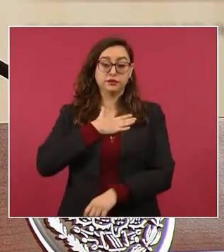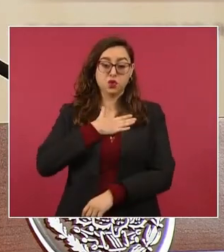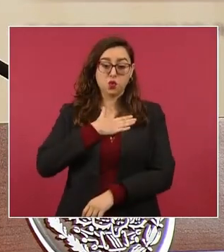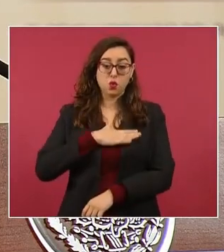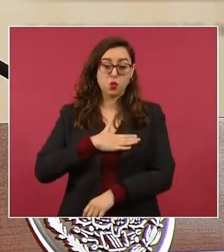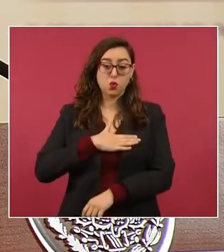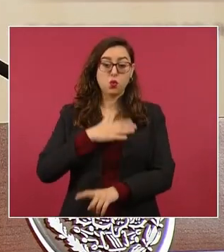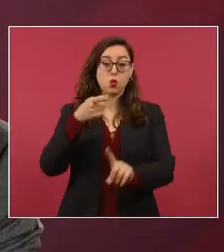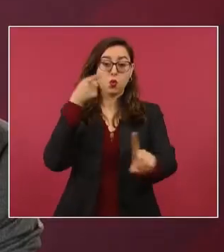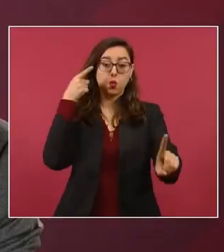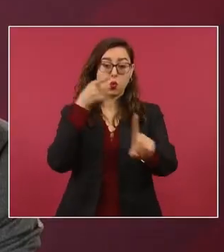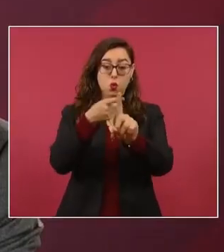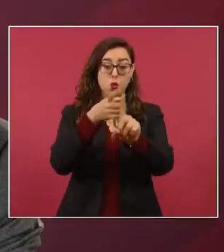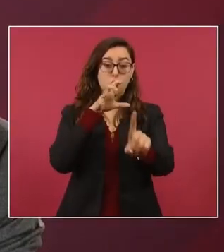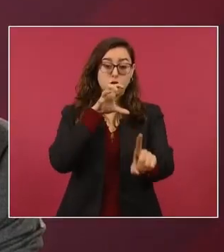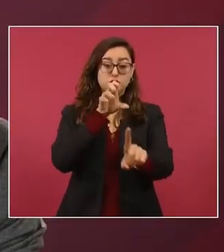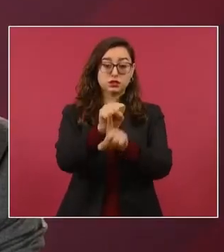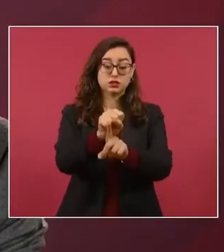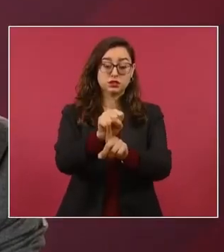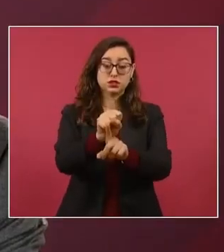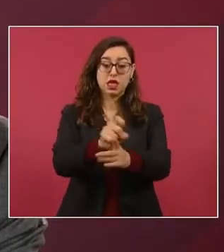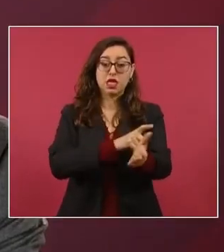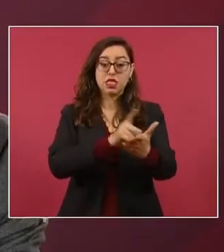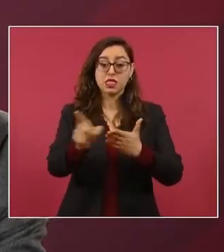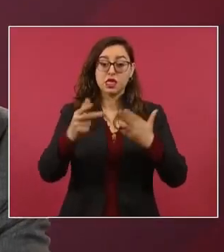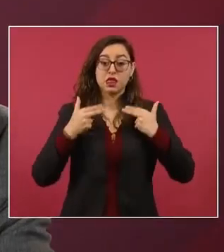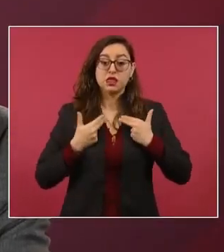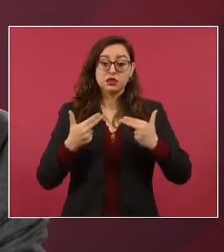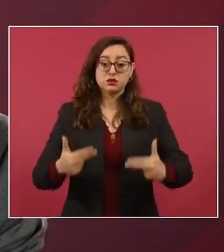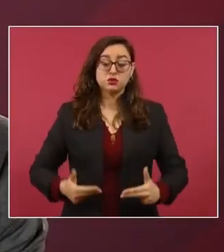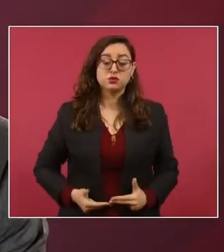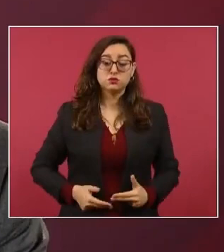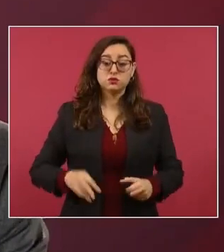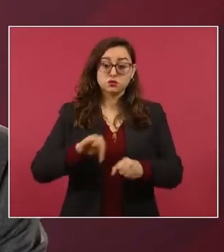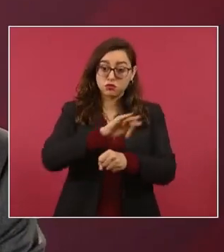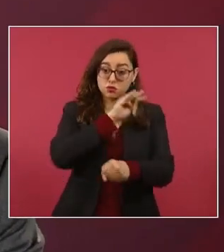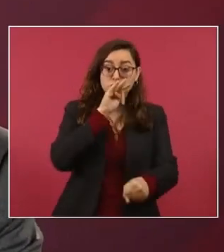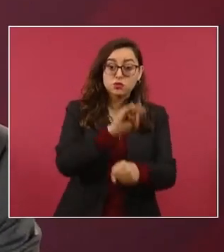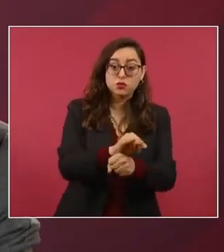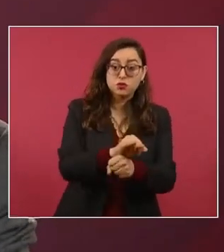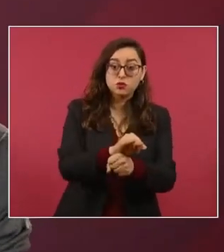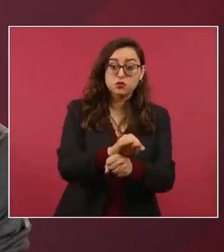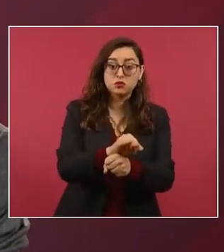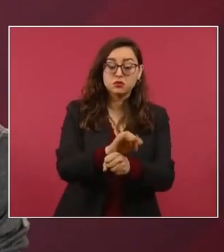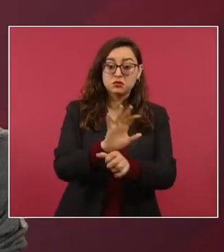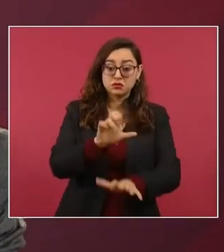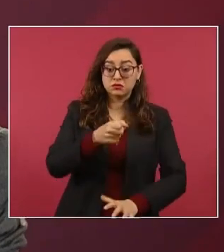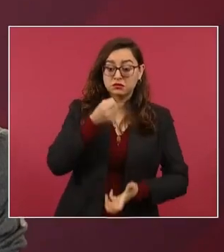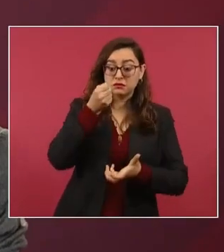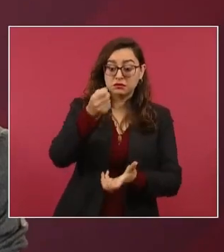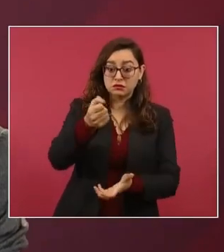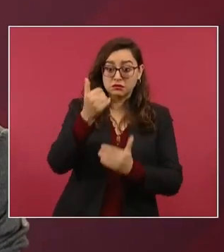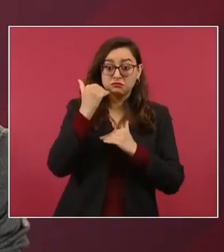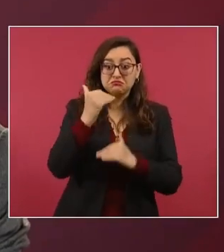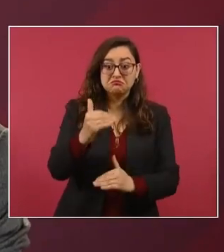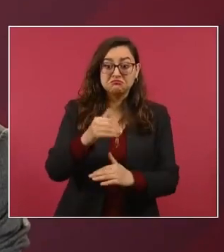sí, y proteger derechos humanos no tiene límite en el presupuesto.